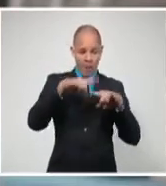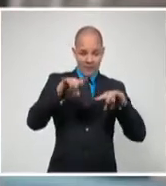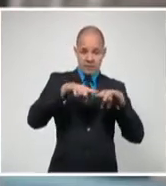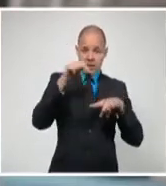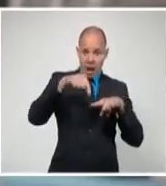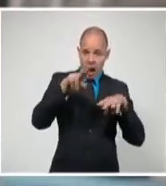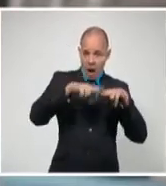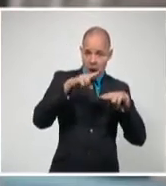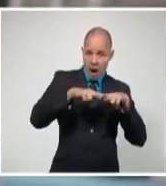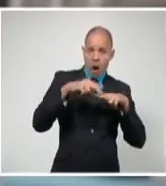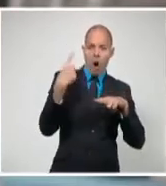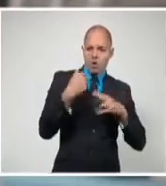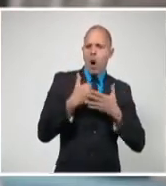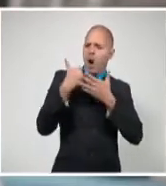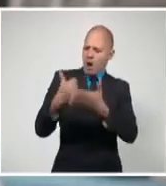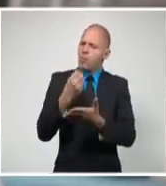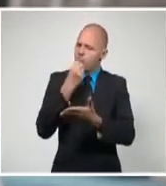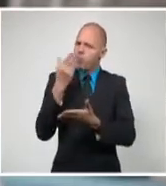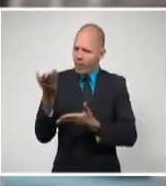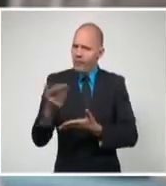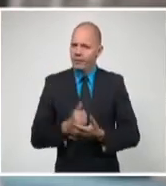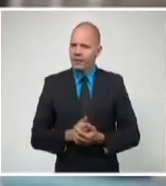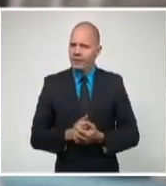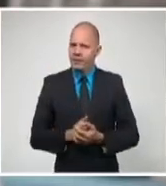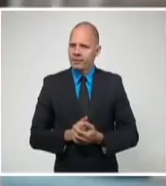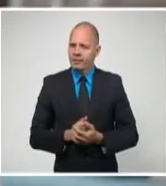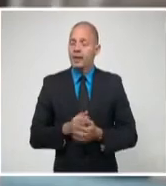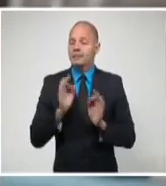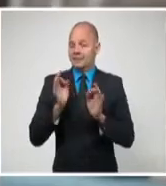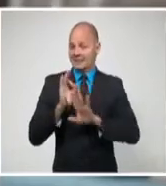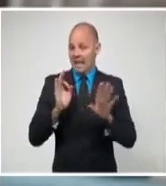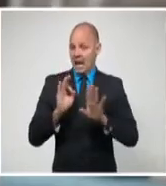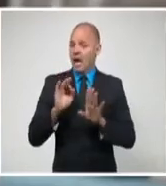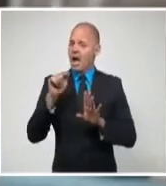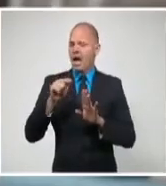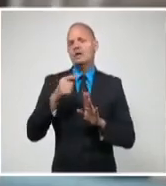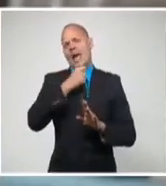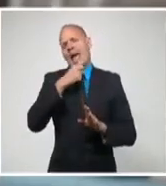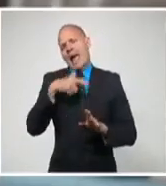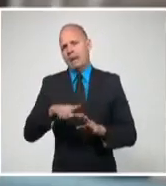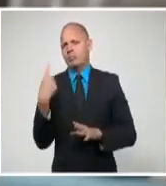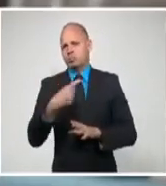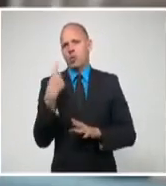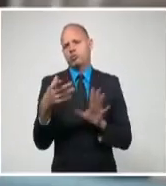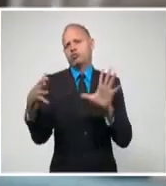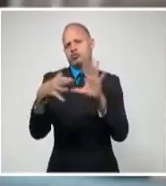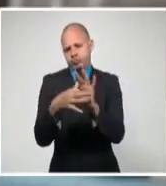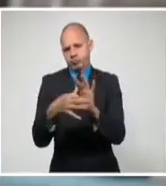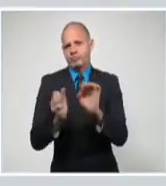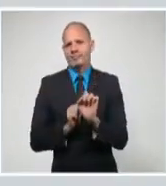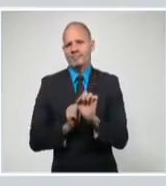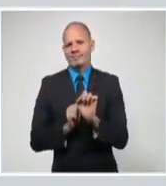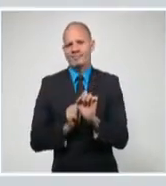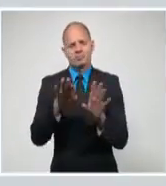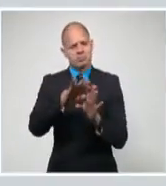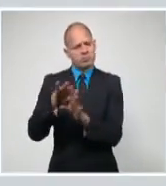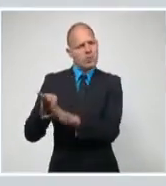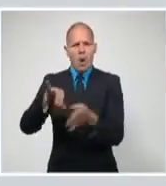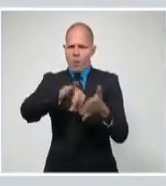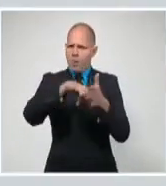en la Universidad de La Habana para con ello. Debo decir que esa no es la única colaboración que existe de la universidad con Biocuba Pharma. Existen muchos otros